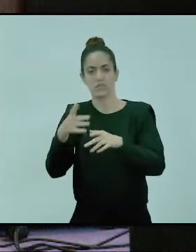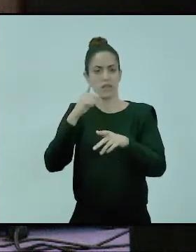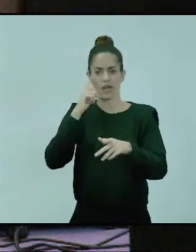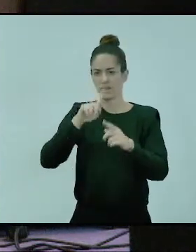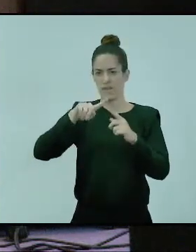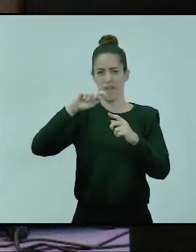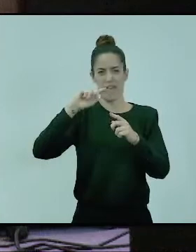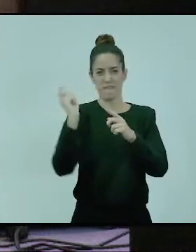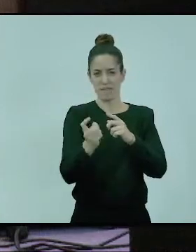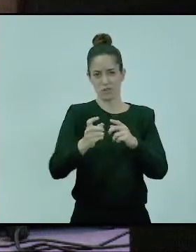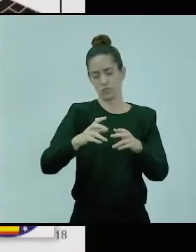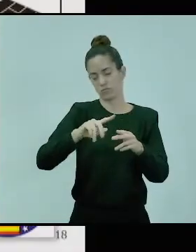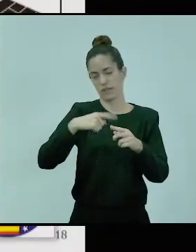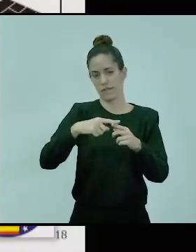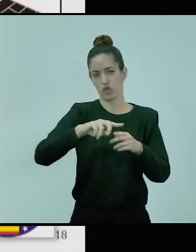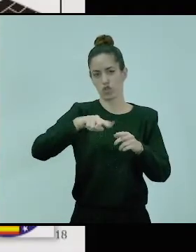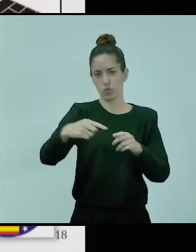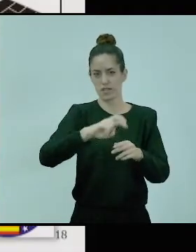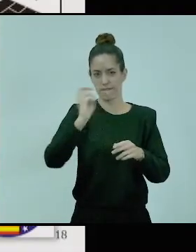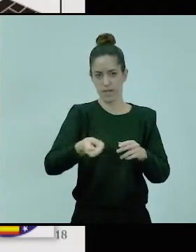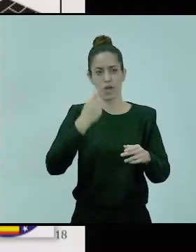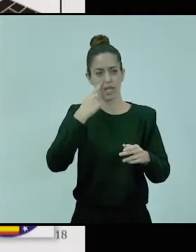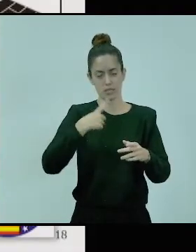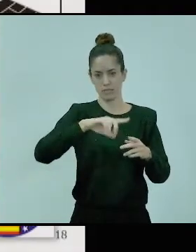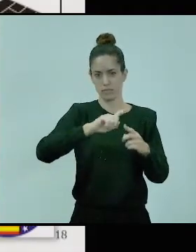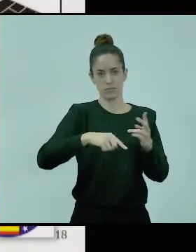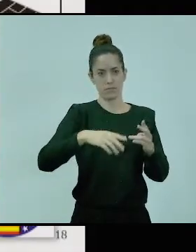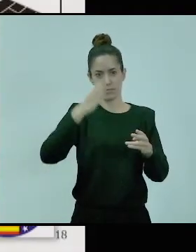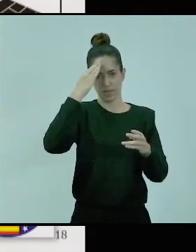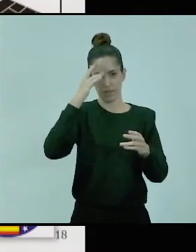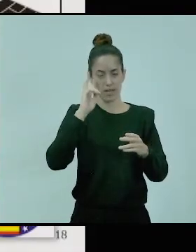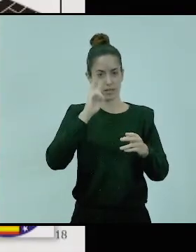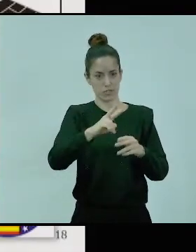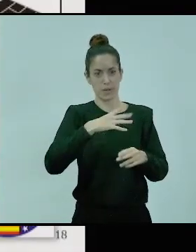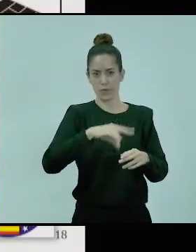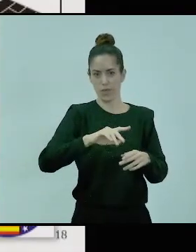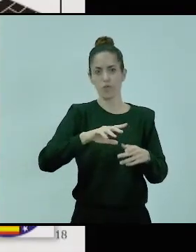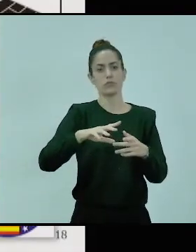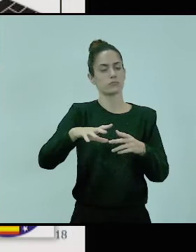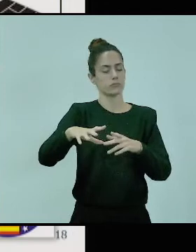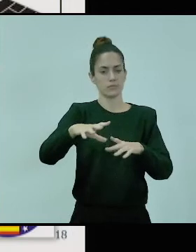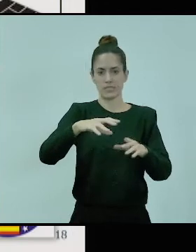ejemplos. Aquí lo tenéis ampliado, los principales efectos que nosotros podemos observar en cualquiera de los yacimientos arqueológicos donde hemos